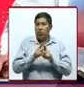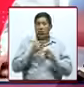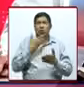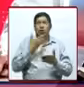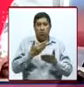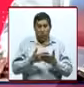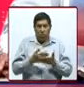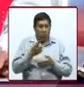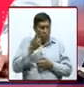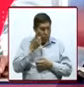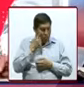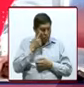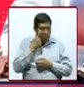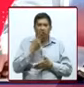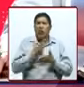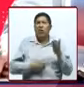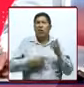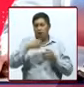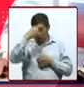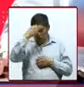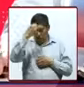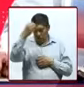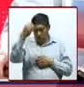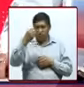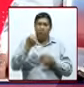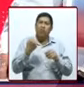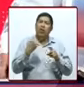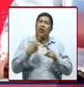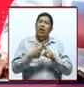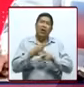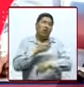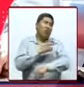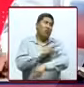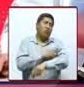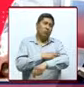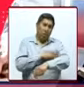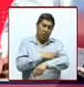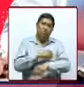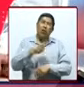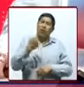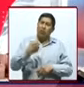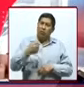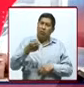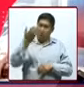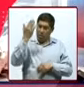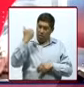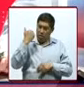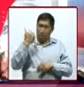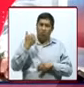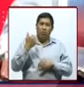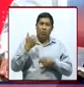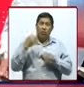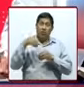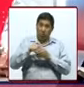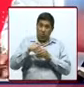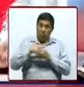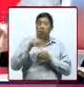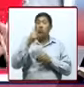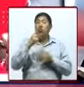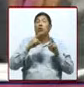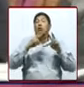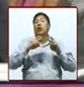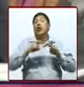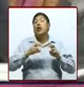bueno conocer qué opina al respecto una ex vocal del Tribunal Electoral y también un analista. Escuche.